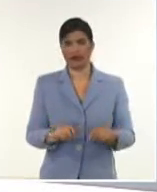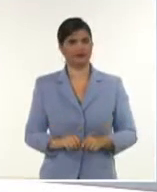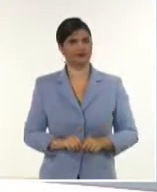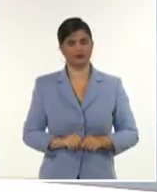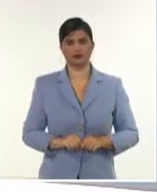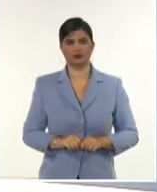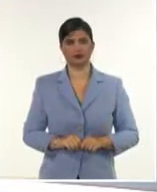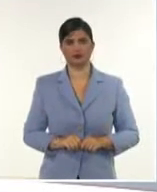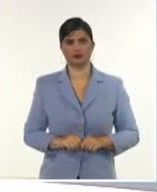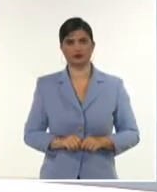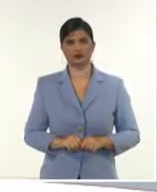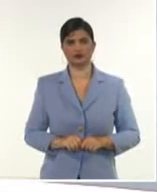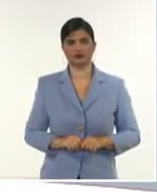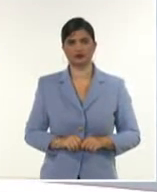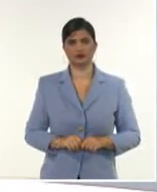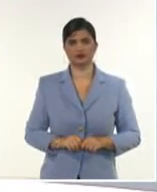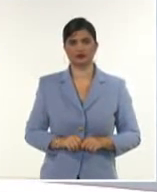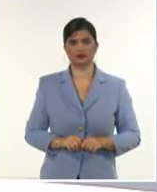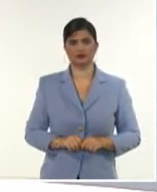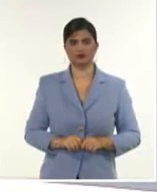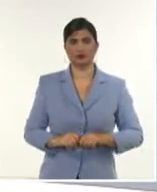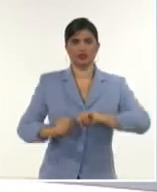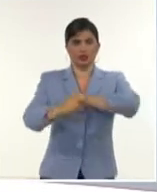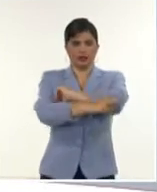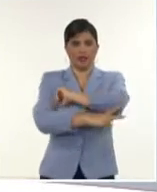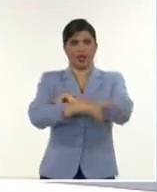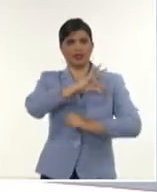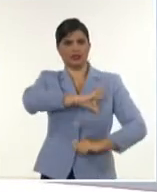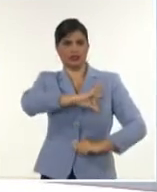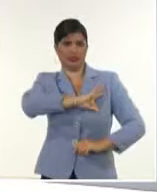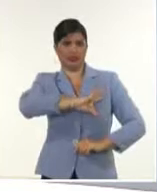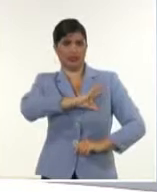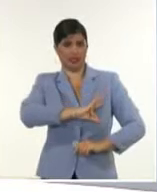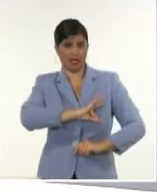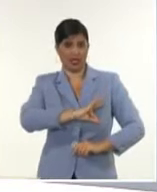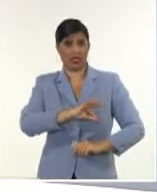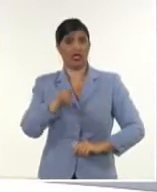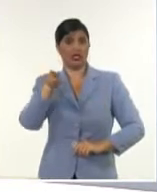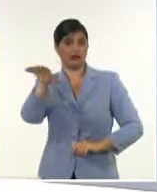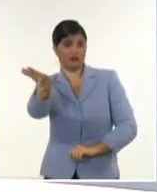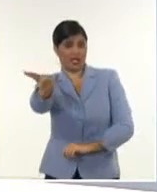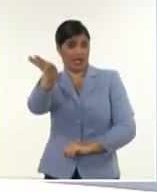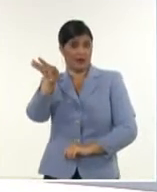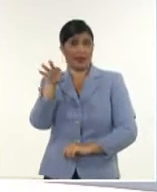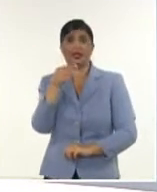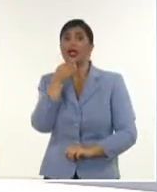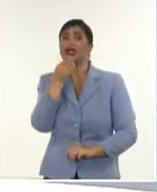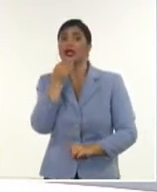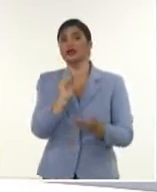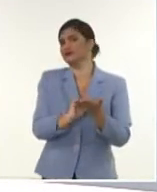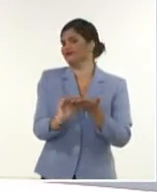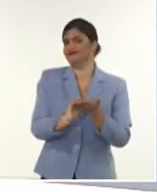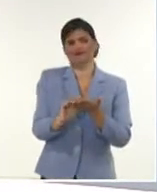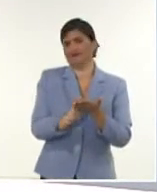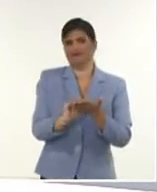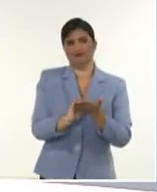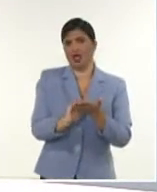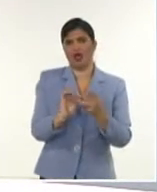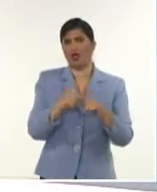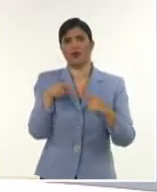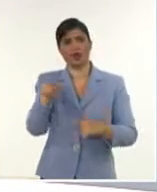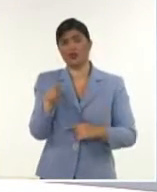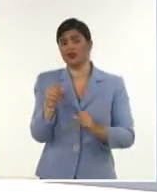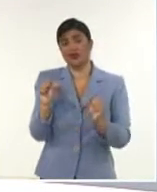excepciones como por ejemplo Chile, que tuvo la decencia de desinvitarlo de una feria de defensa. A los israelíes que residen por otras partes del mundo o